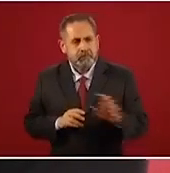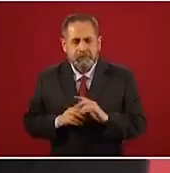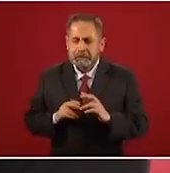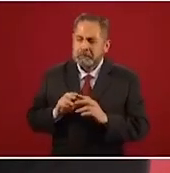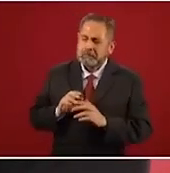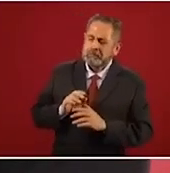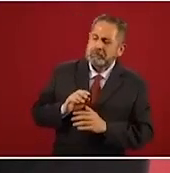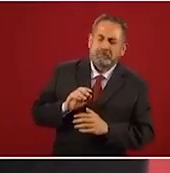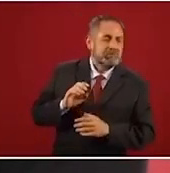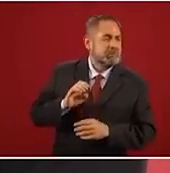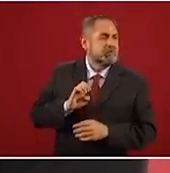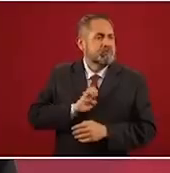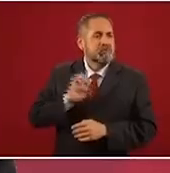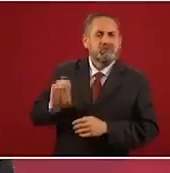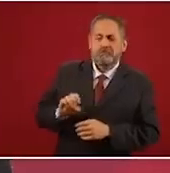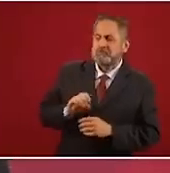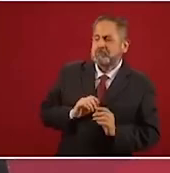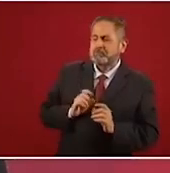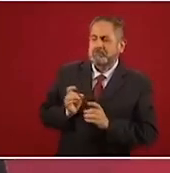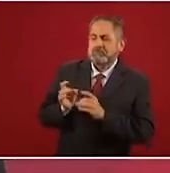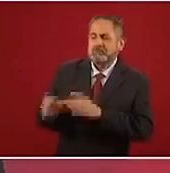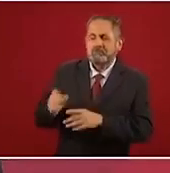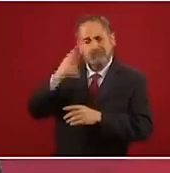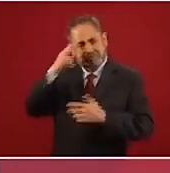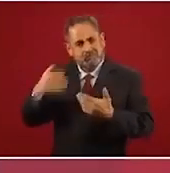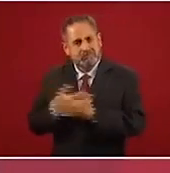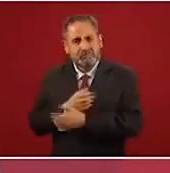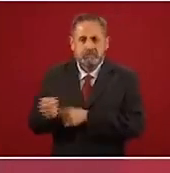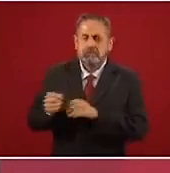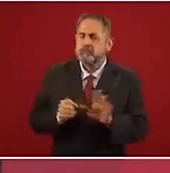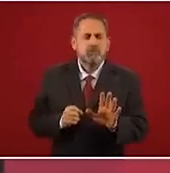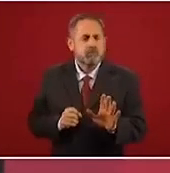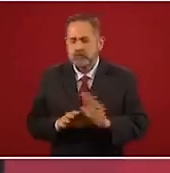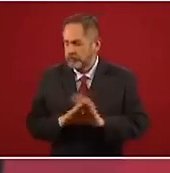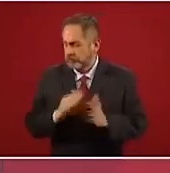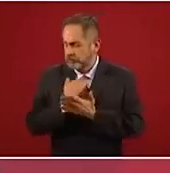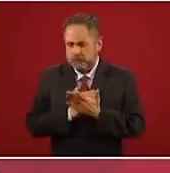racista, de maltrato, porque los ciudadanos